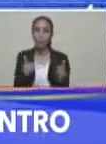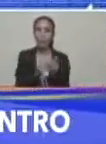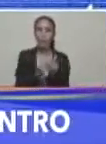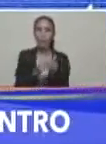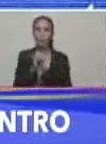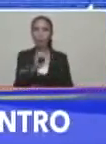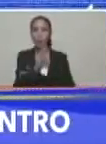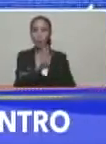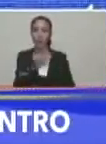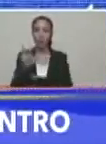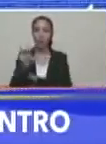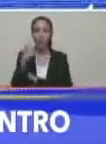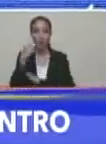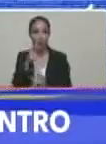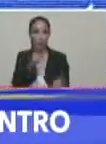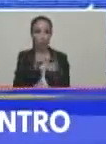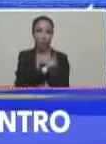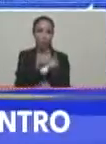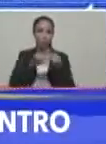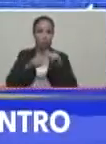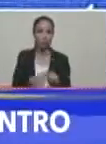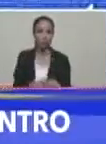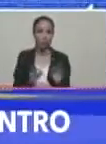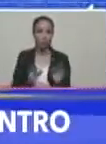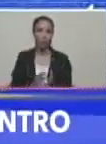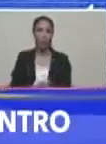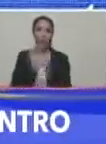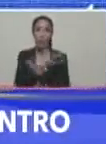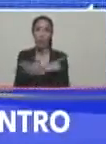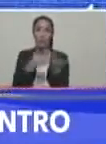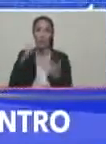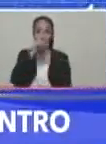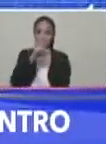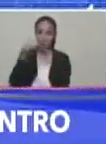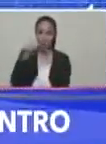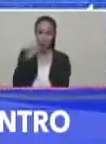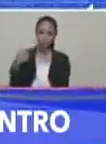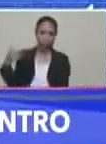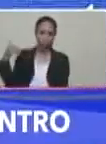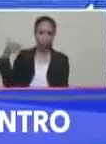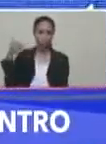618.043 consultas. En 16 años.